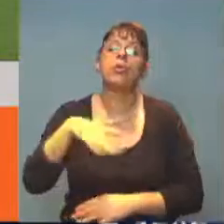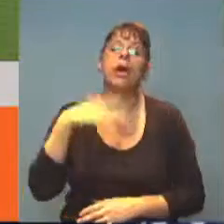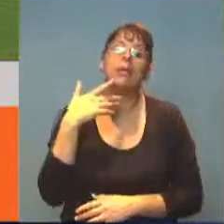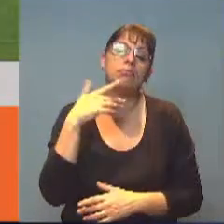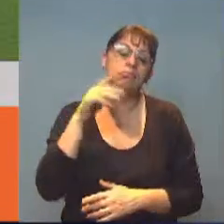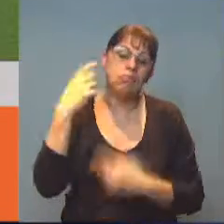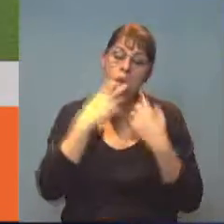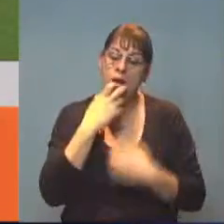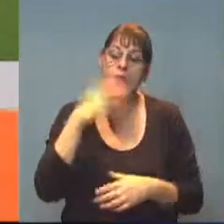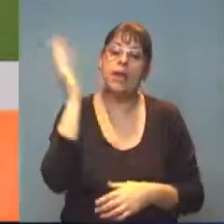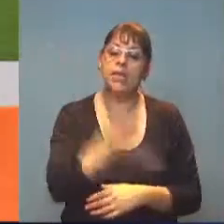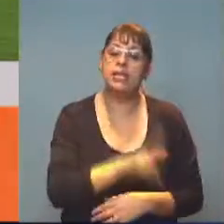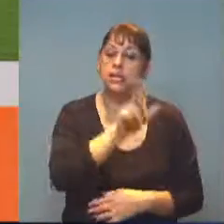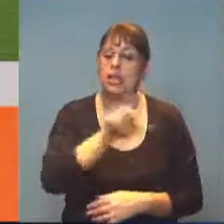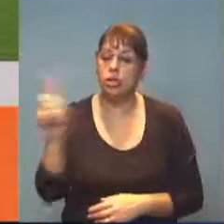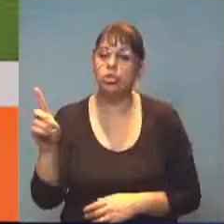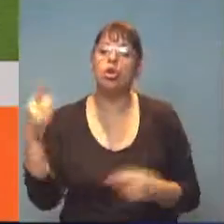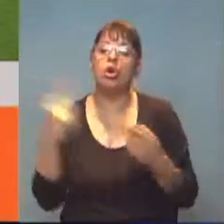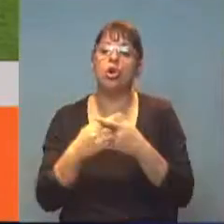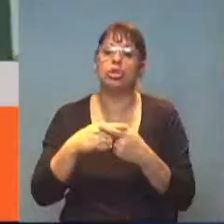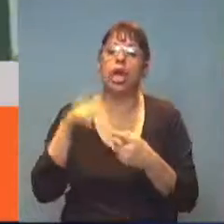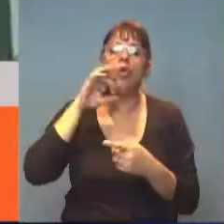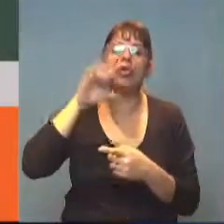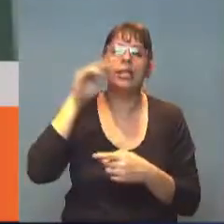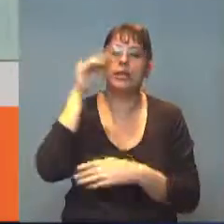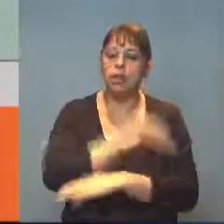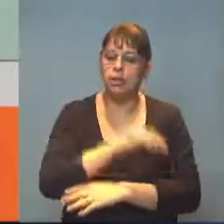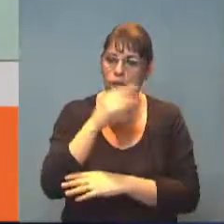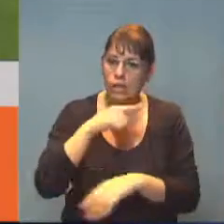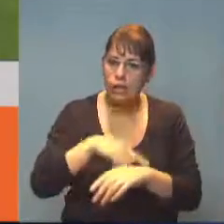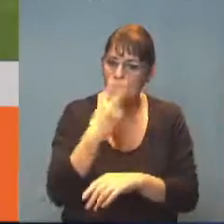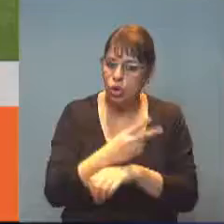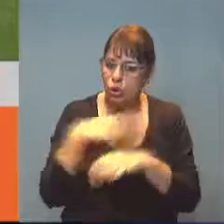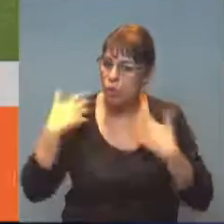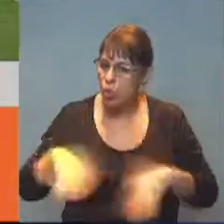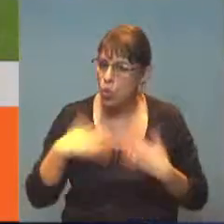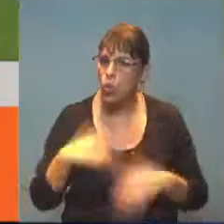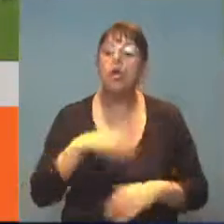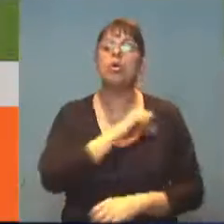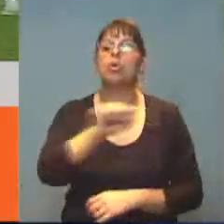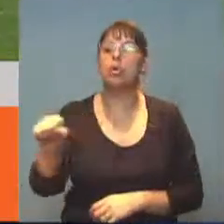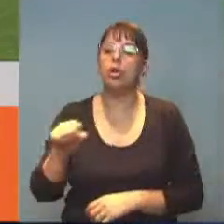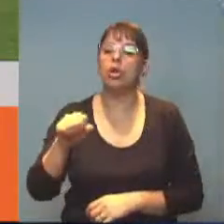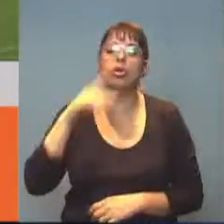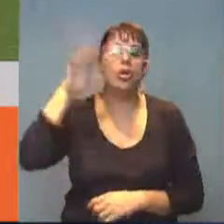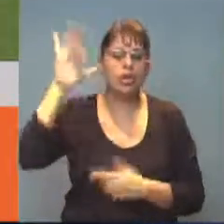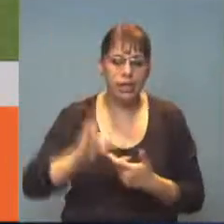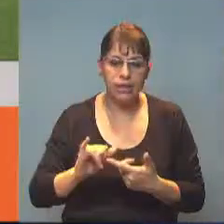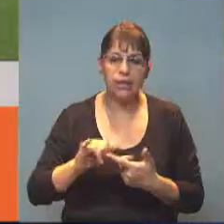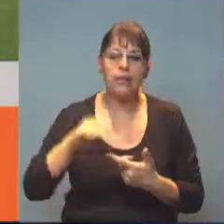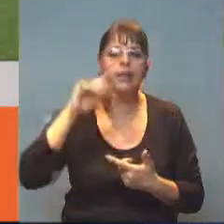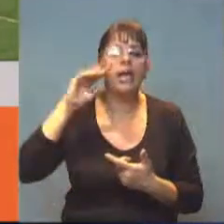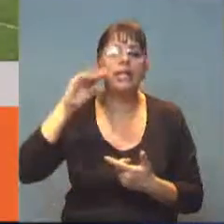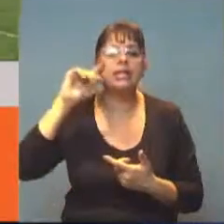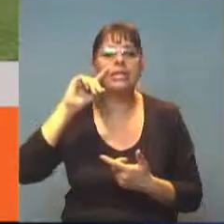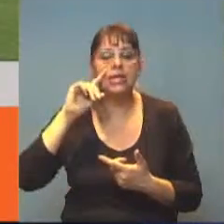venció 3-2 a Oriente Petrolero tras un segundo tiempo vibrante. Los goles: el Pulguita Rodríguez, Bruno Bianchi